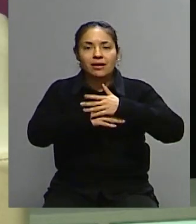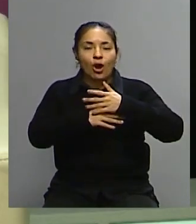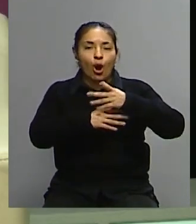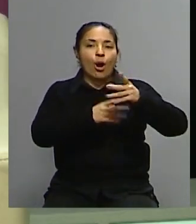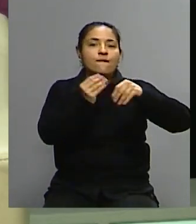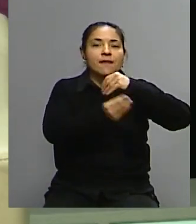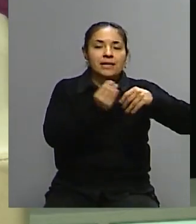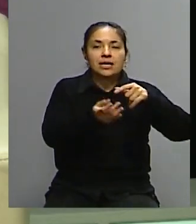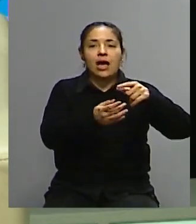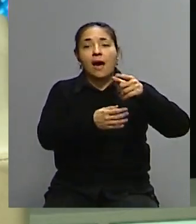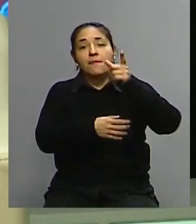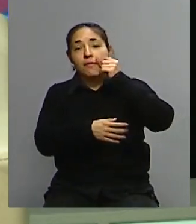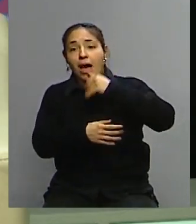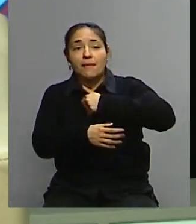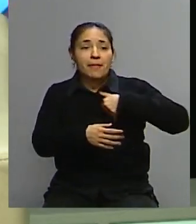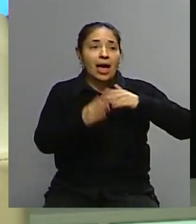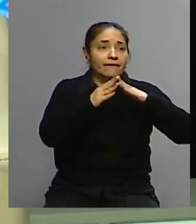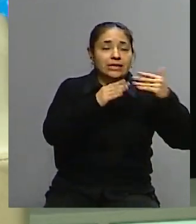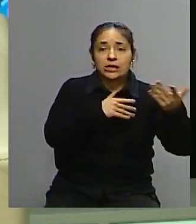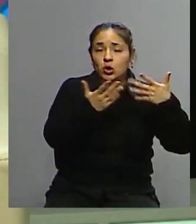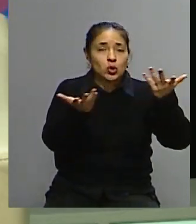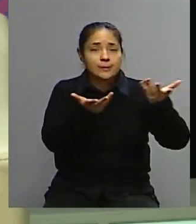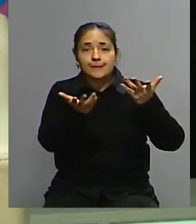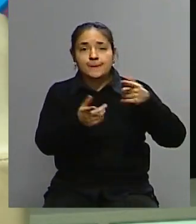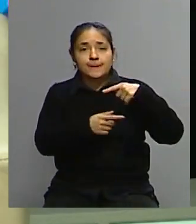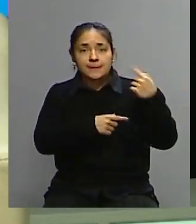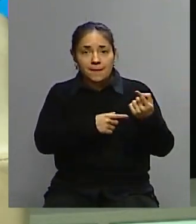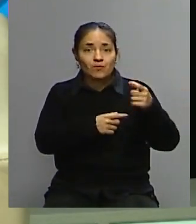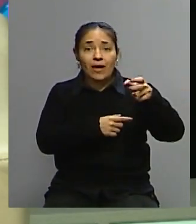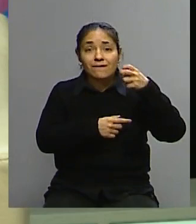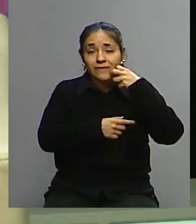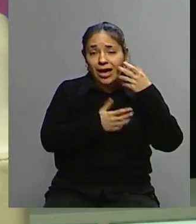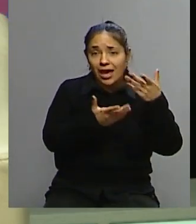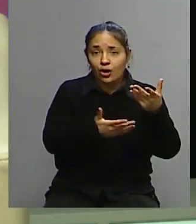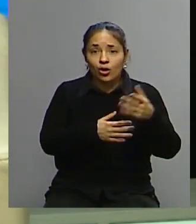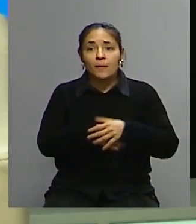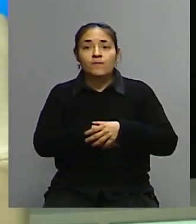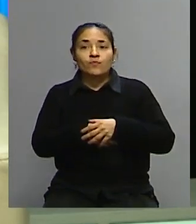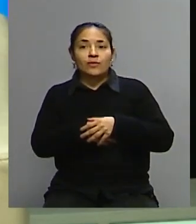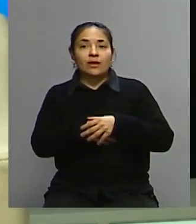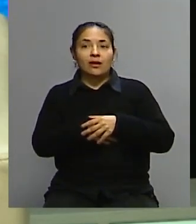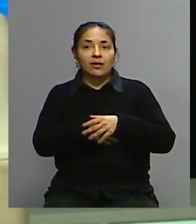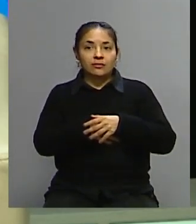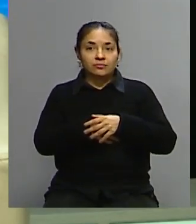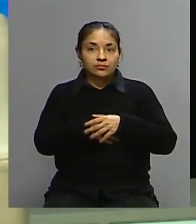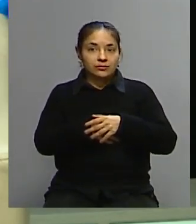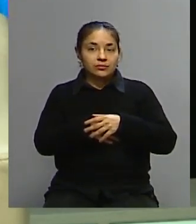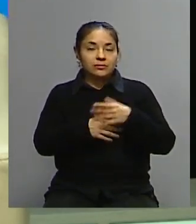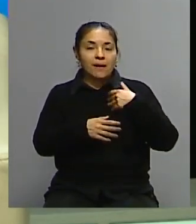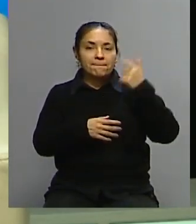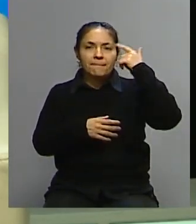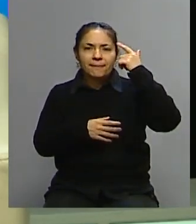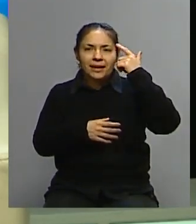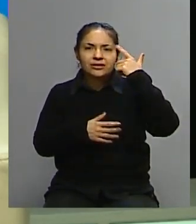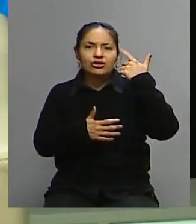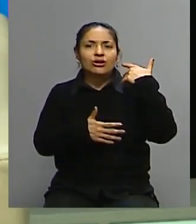un vecino, cuando llega a la etapa de la vejez, ¿sí? Sí. Que se interponen entre nosotros y van de alguna manera